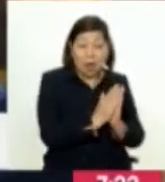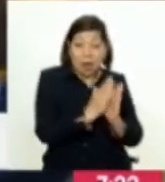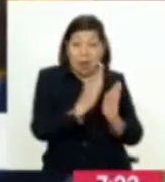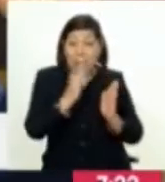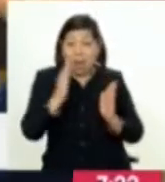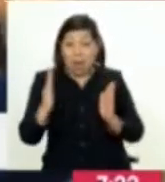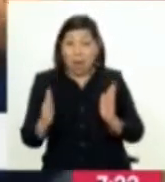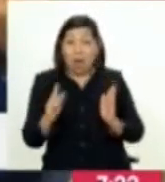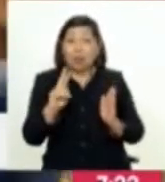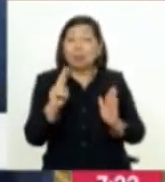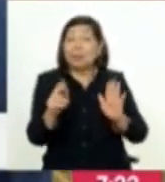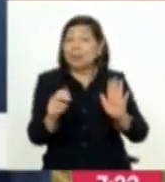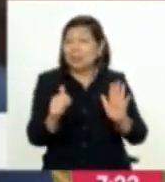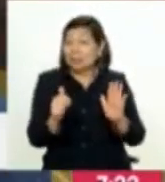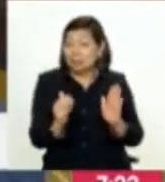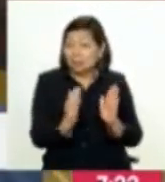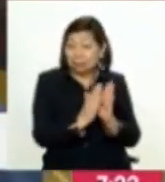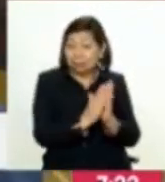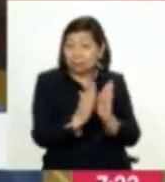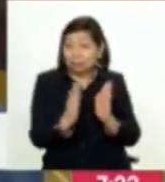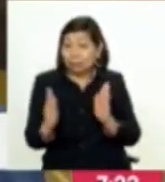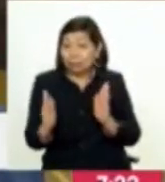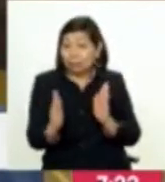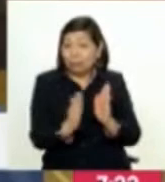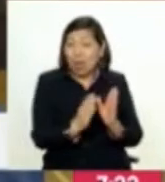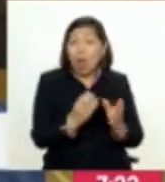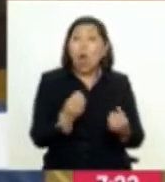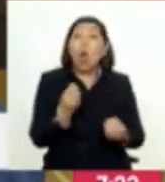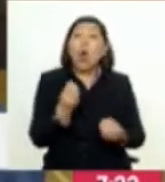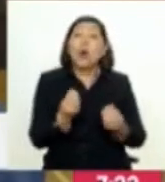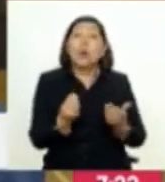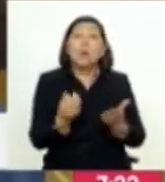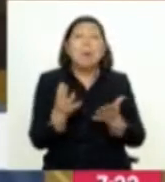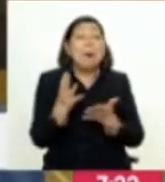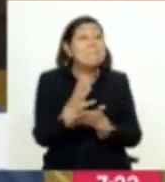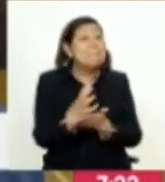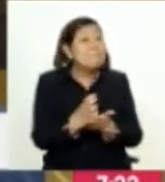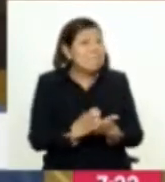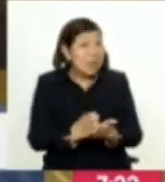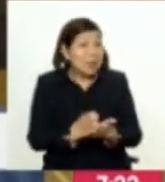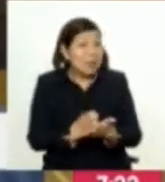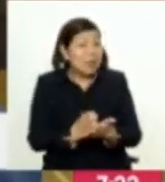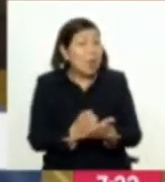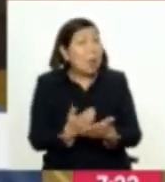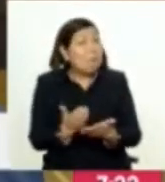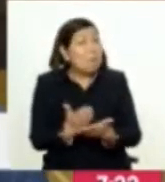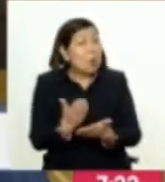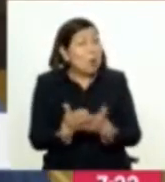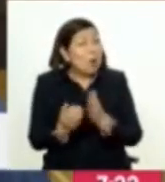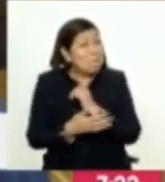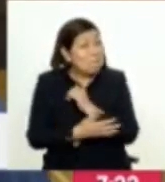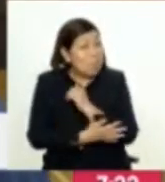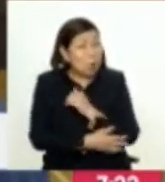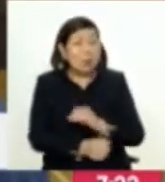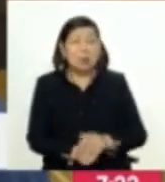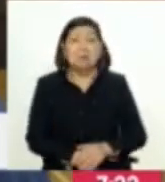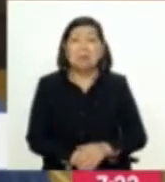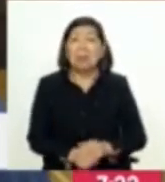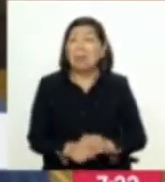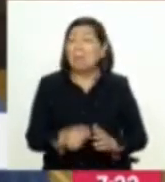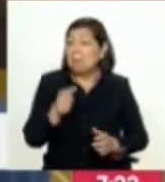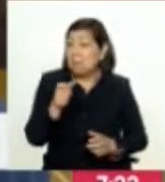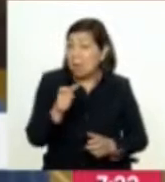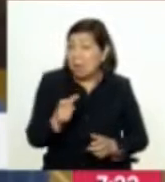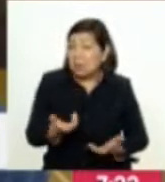el 2016 es muy clara la tendencia a la reducción de la incidencia de la pobreza en el país, sea